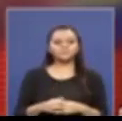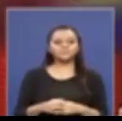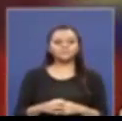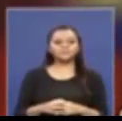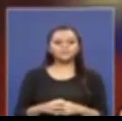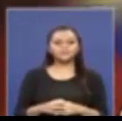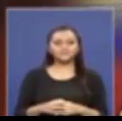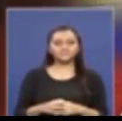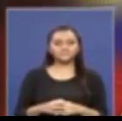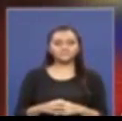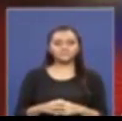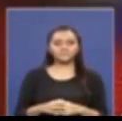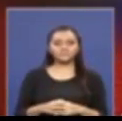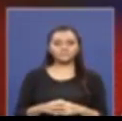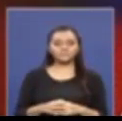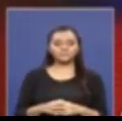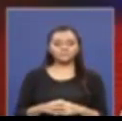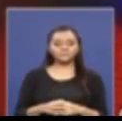¿no?